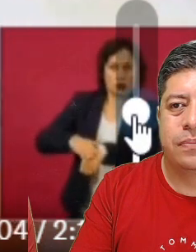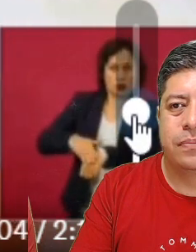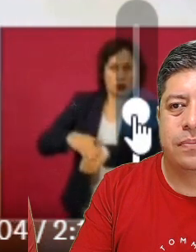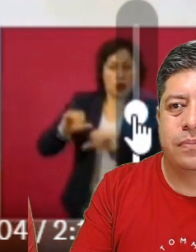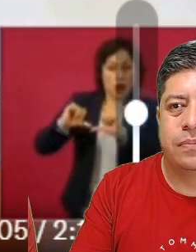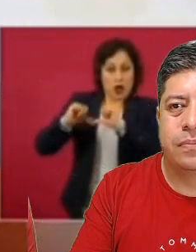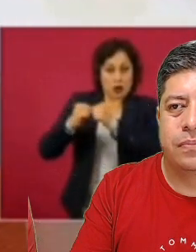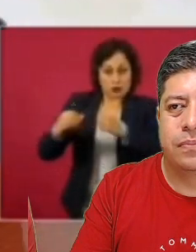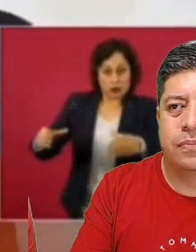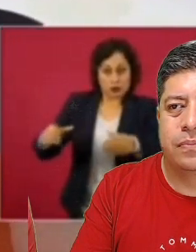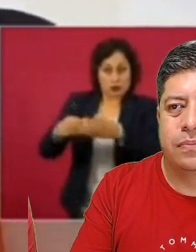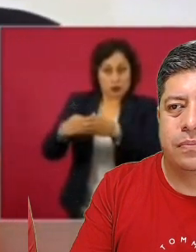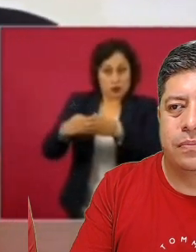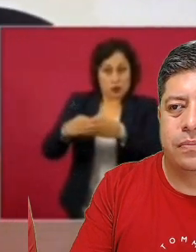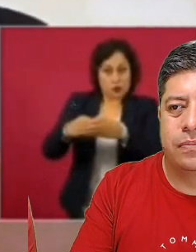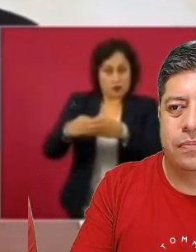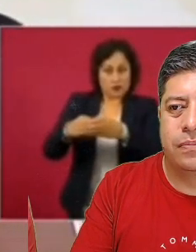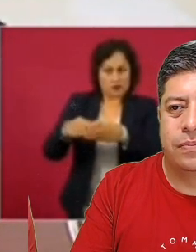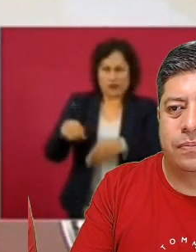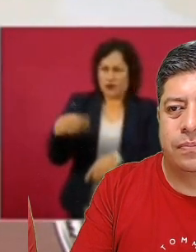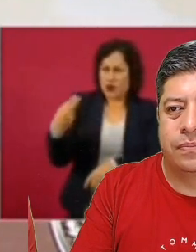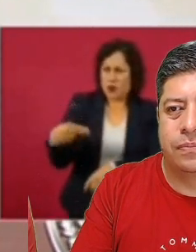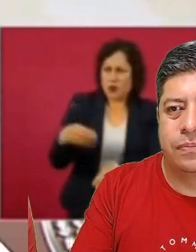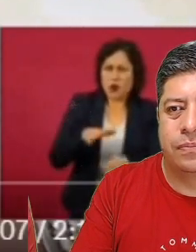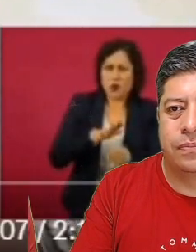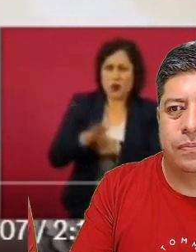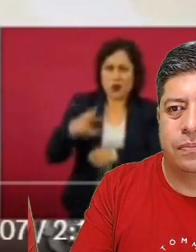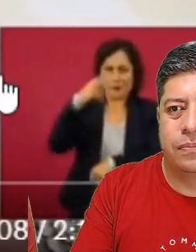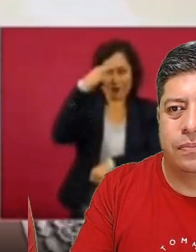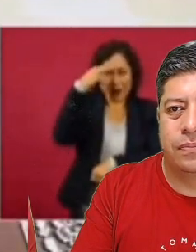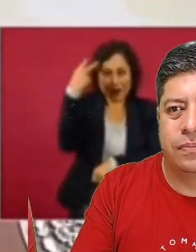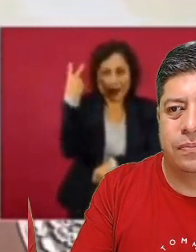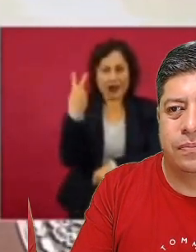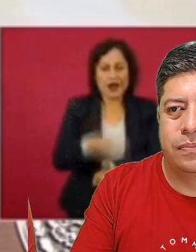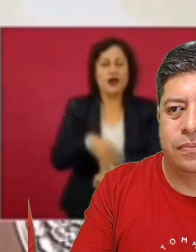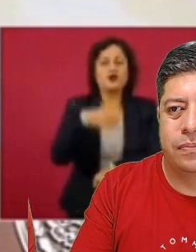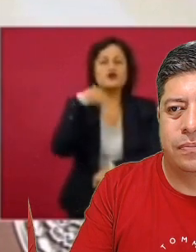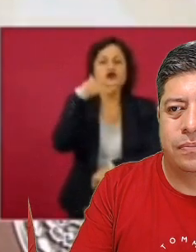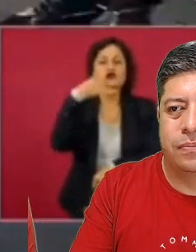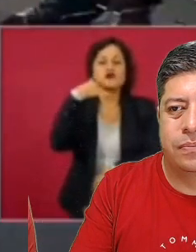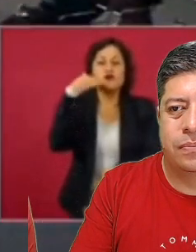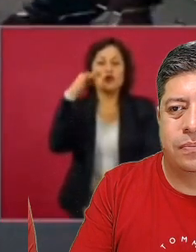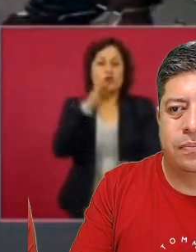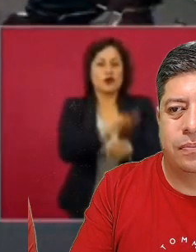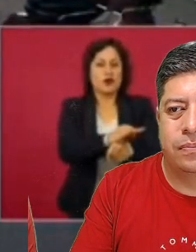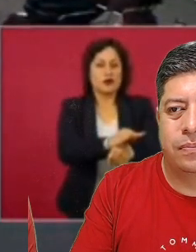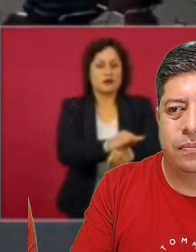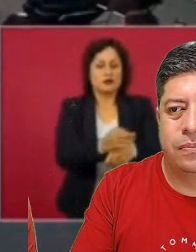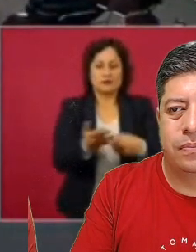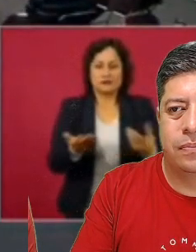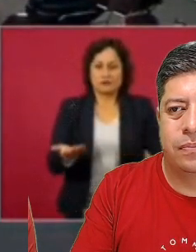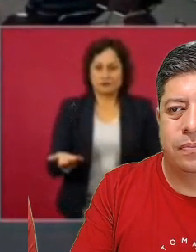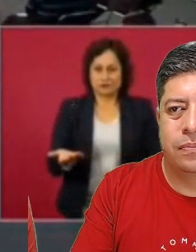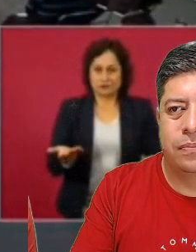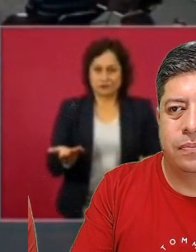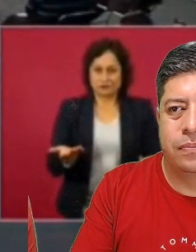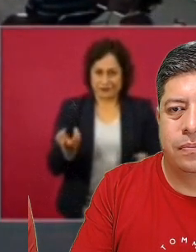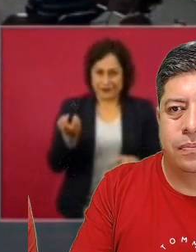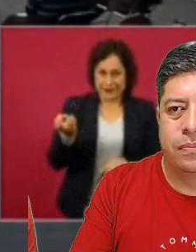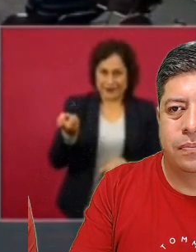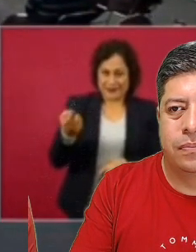para este defender la corrupción porque les digo